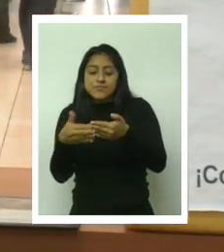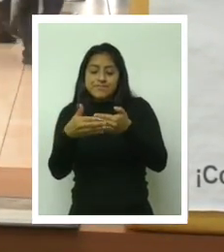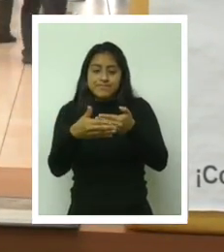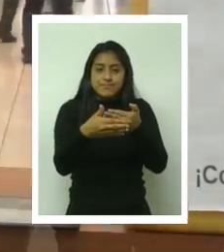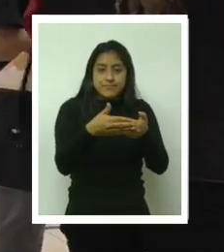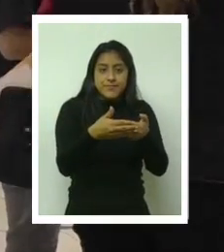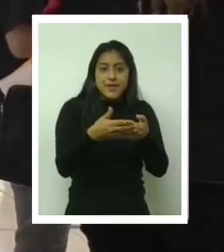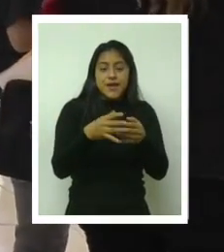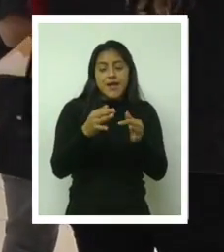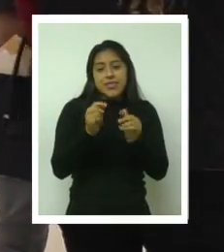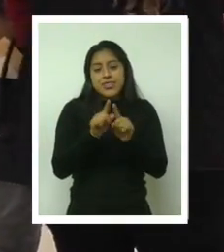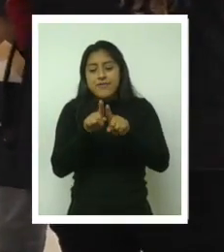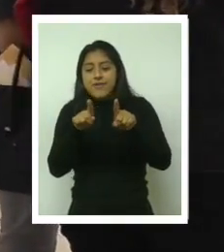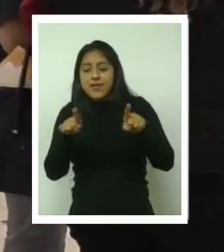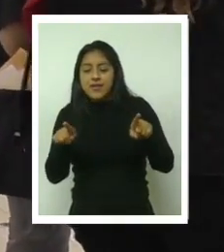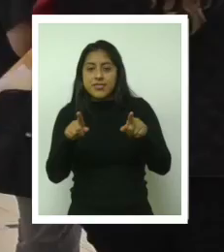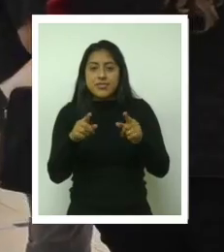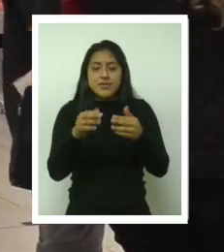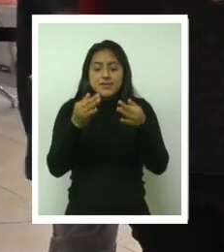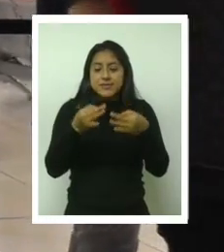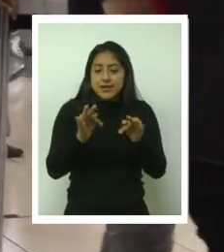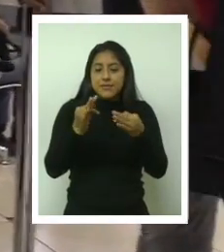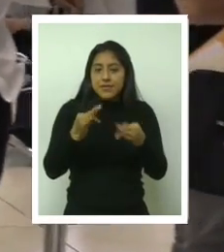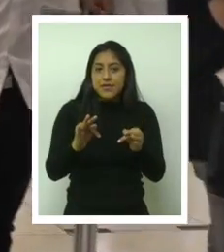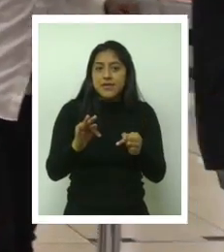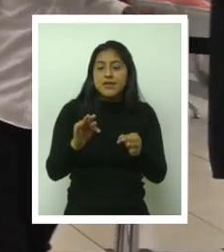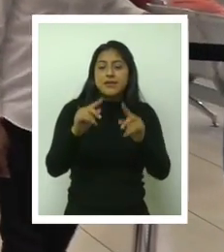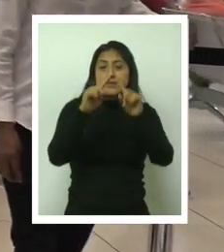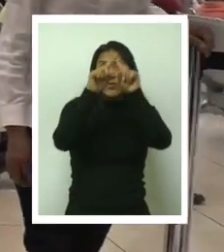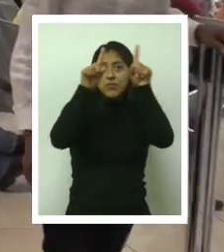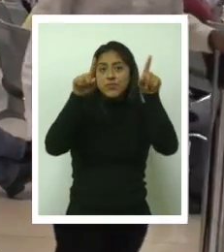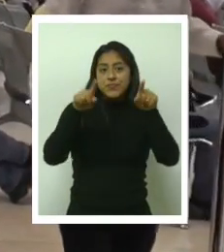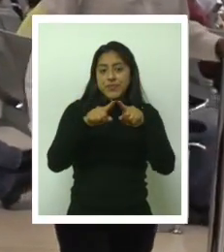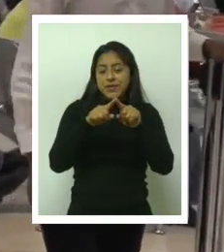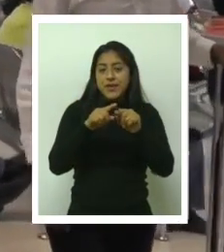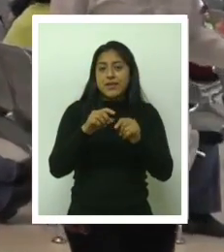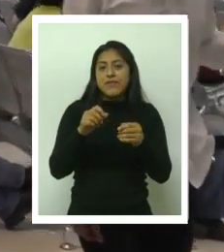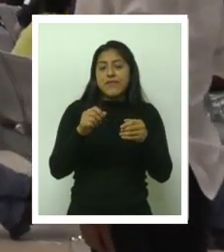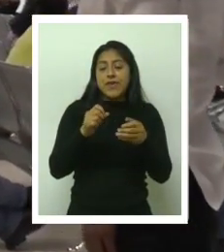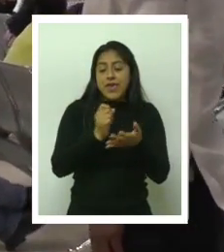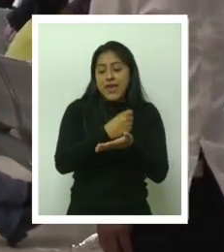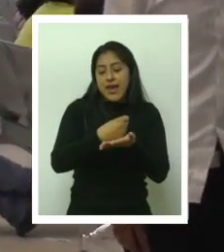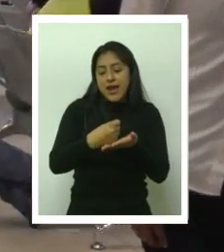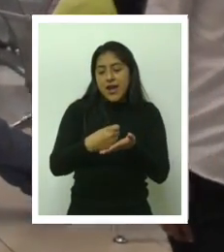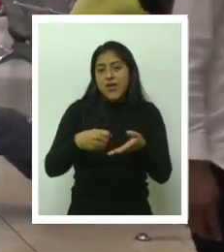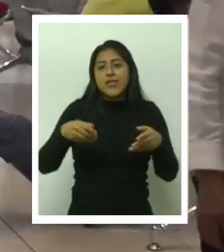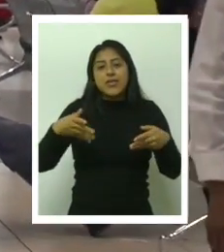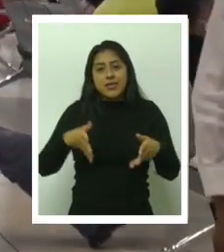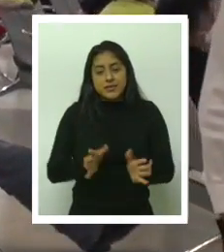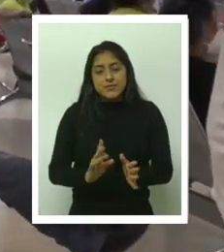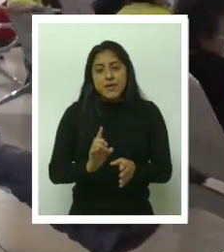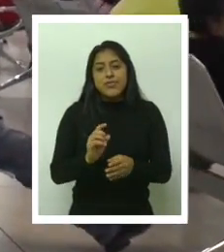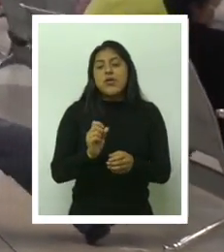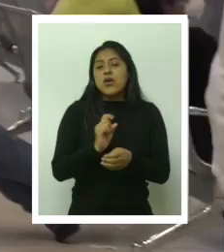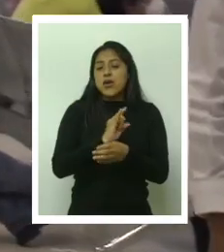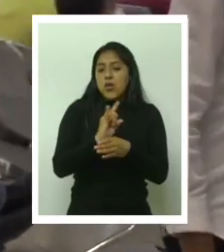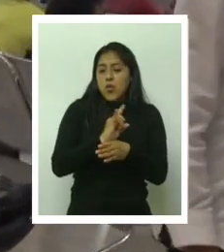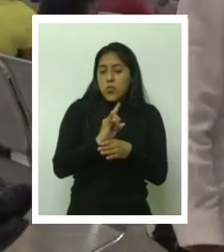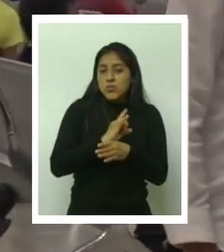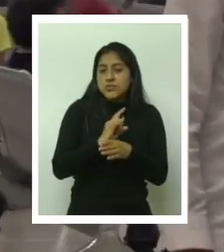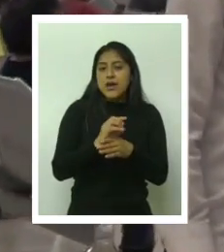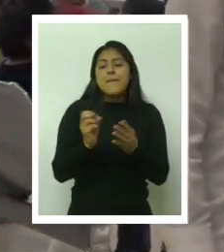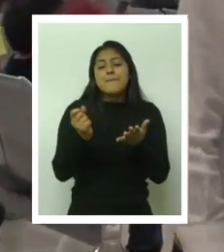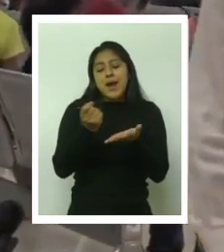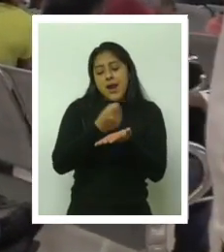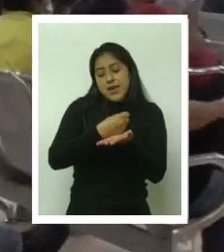se acercan a realizar diferentes trámites, como tramitar un certificado de nacimiento, el cual sirve para